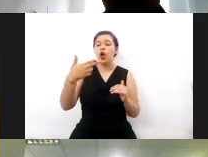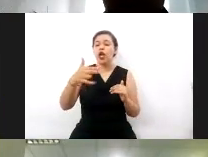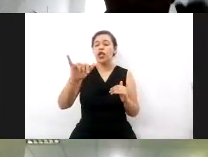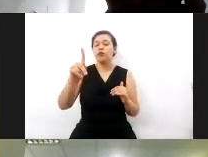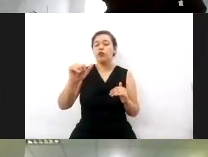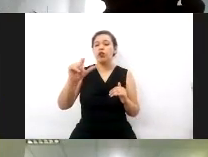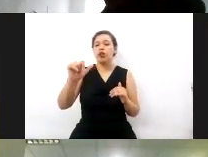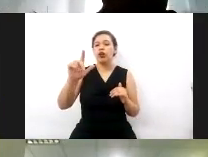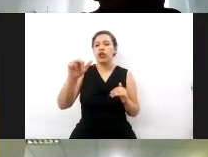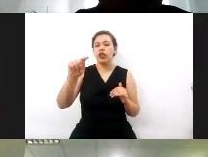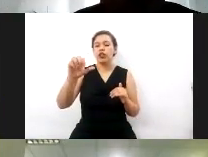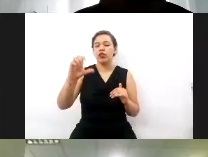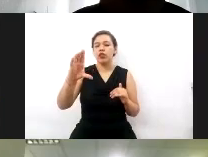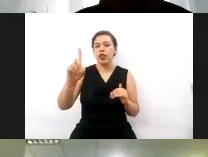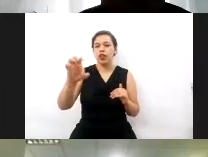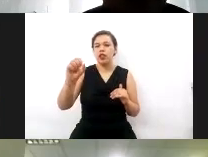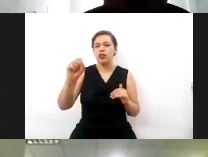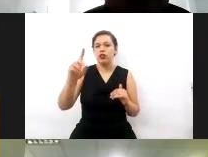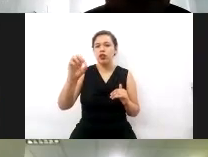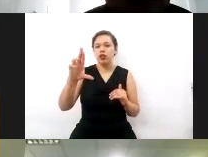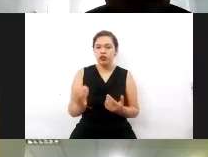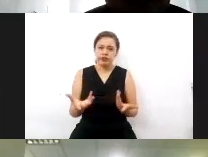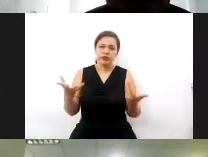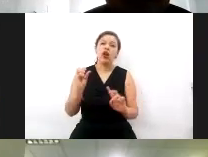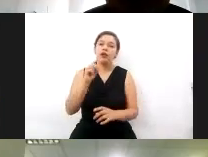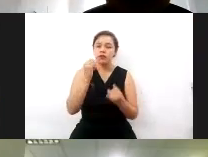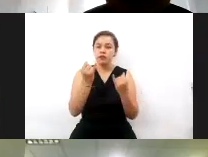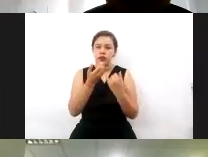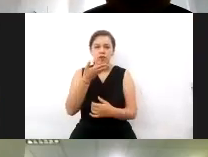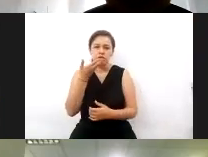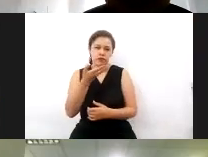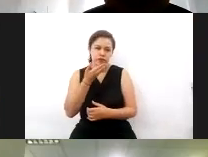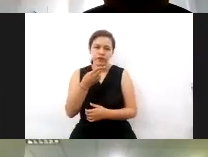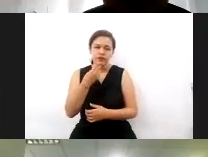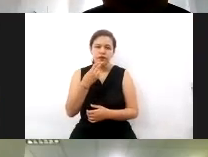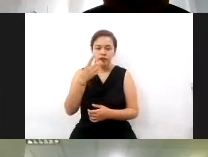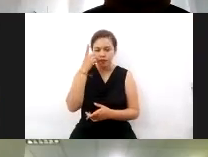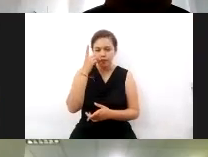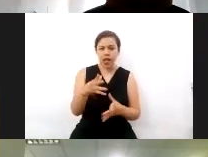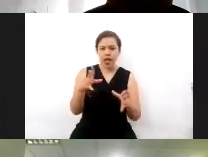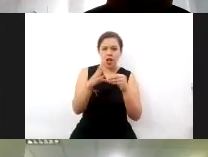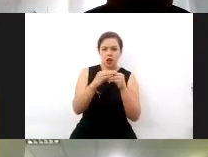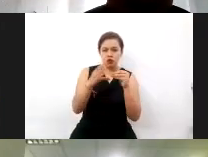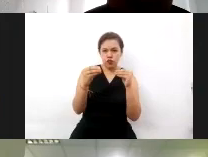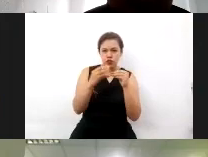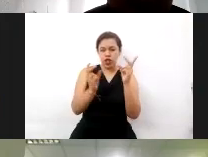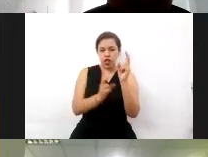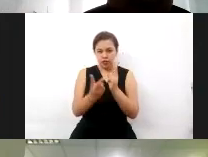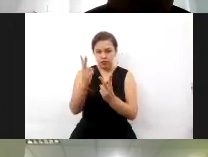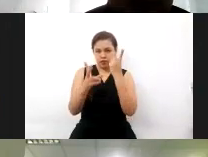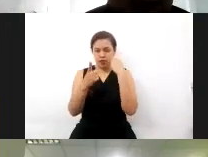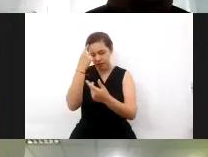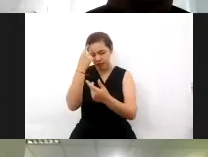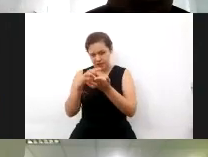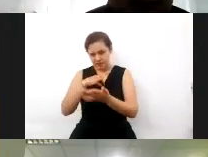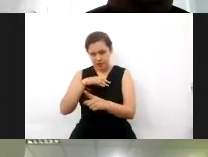O bien, se puede utilizar, y esto es más común verlo en la desinfección de frutas y verduras, pero también sirve para